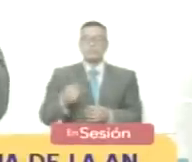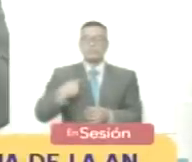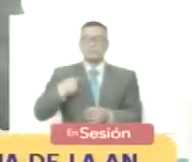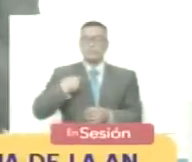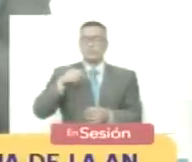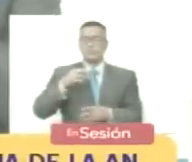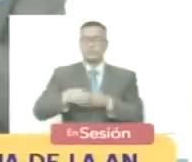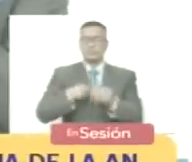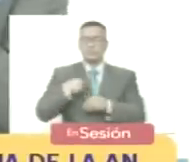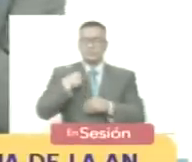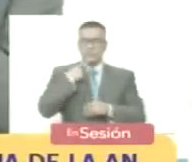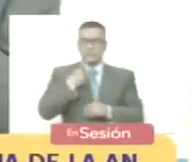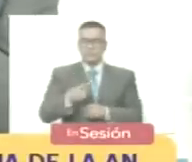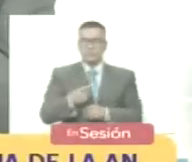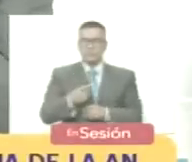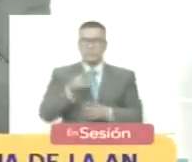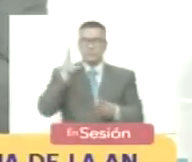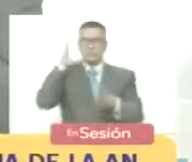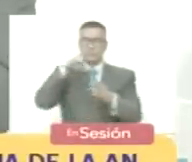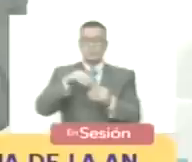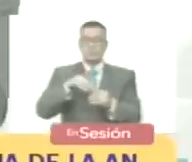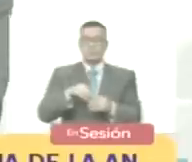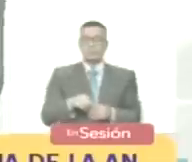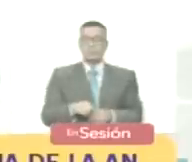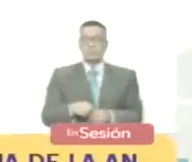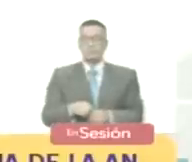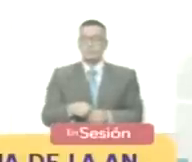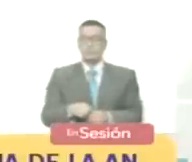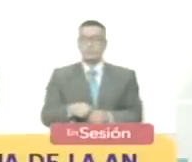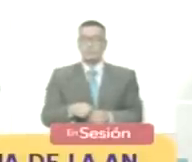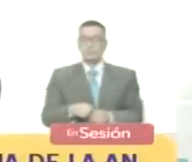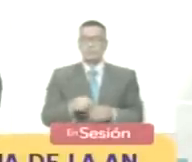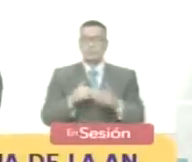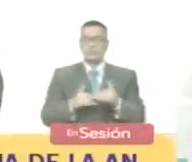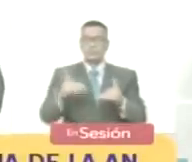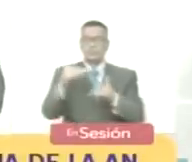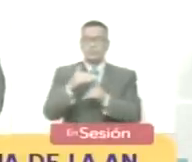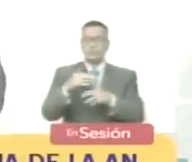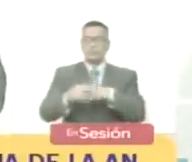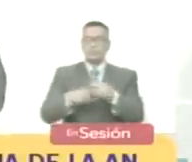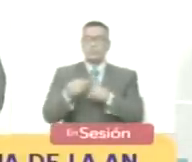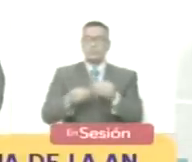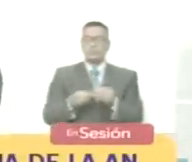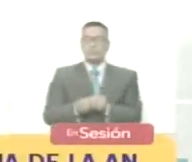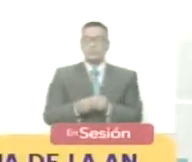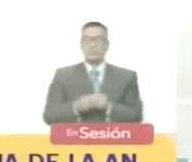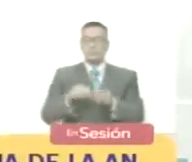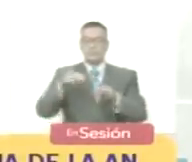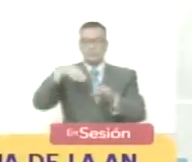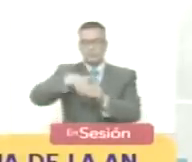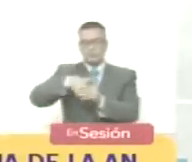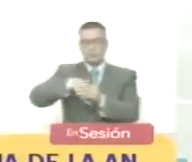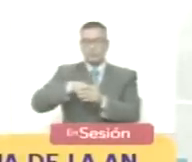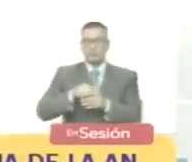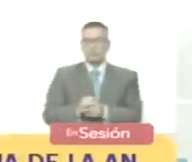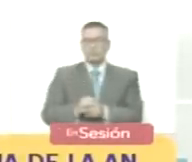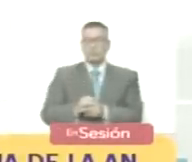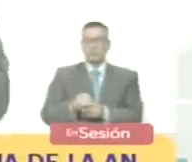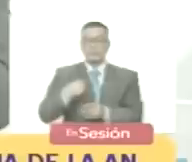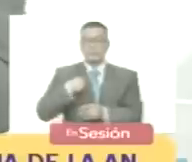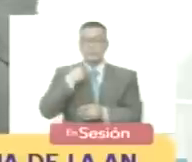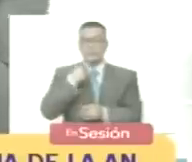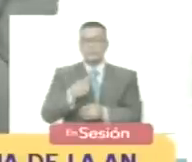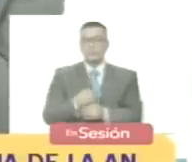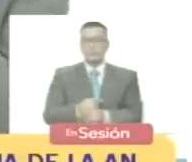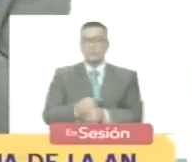refiero a un resultado coyuntural de un evento electoral. Me refiero